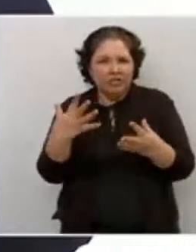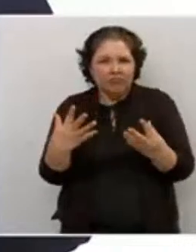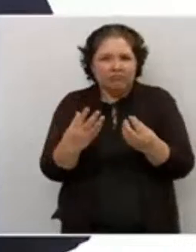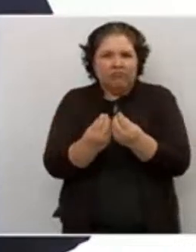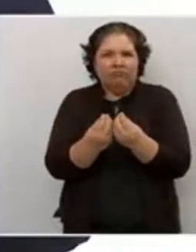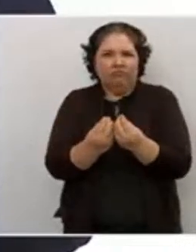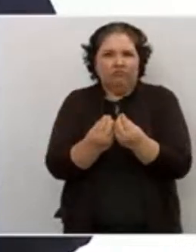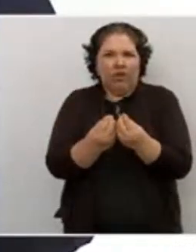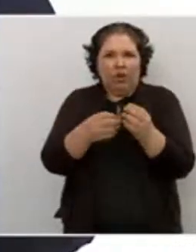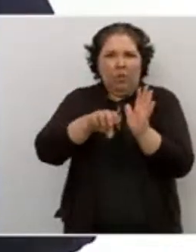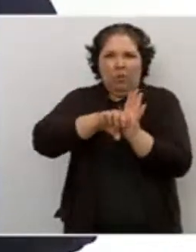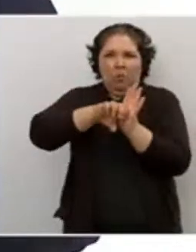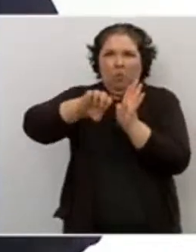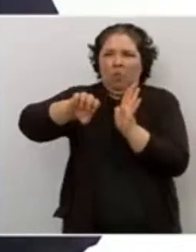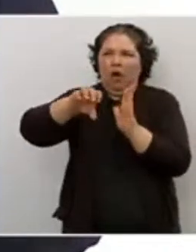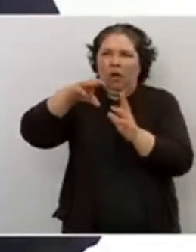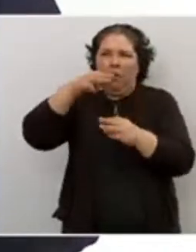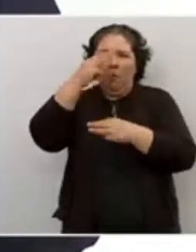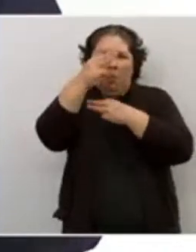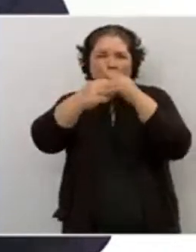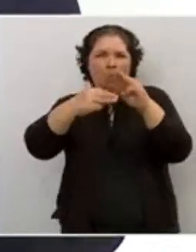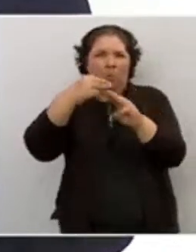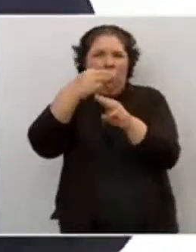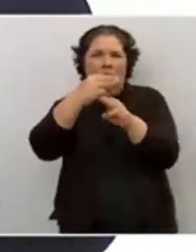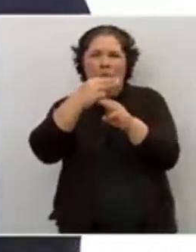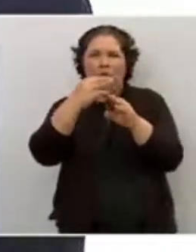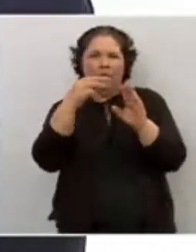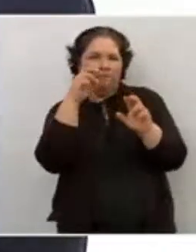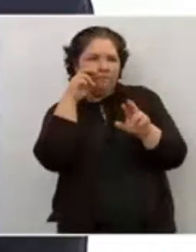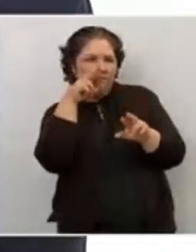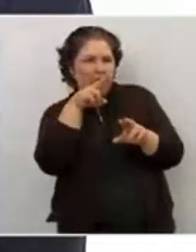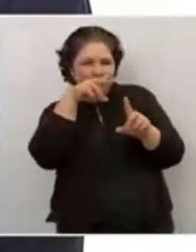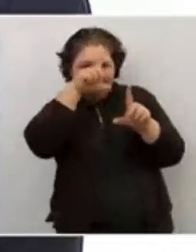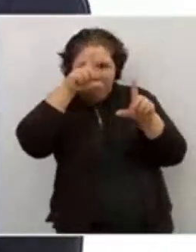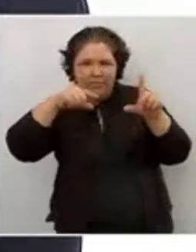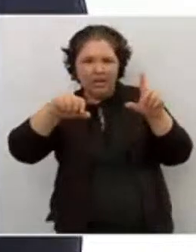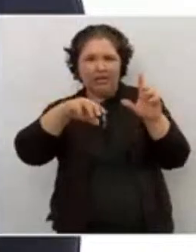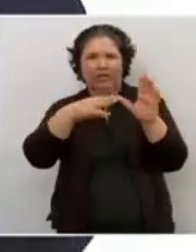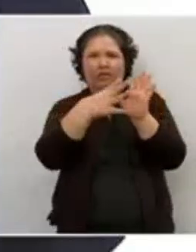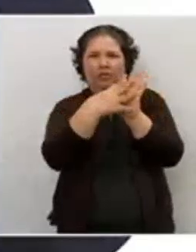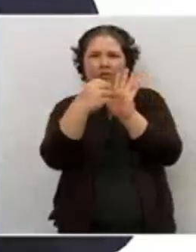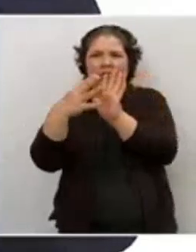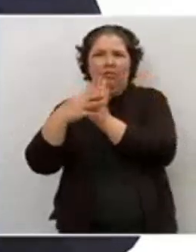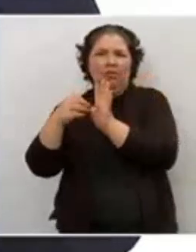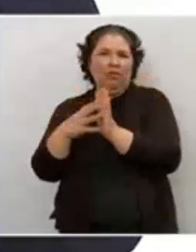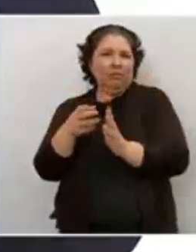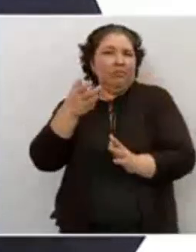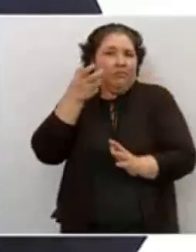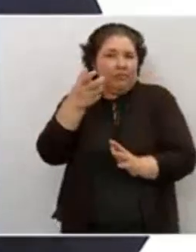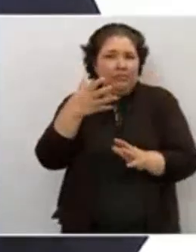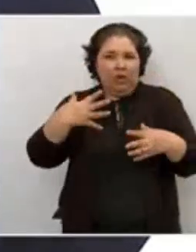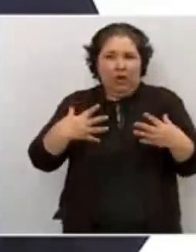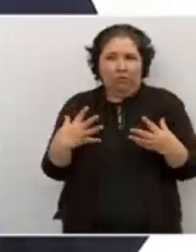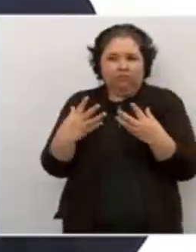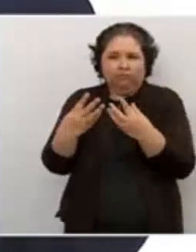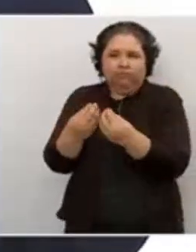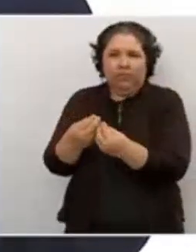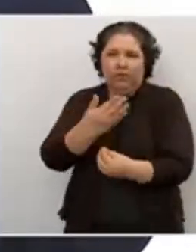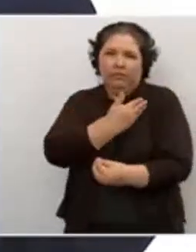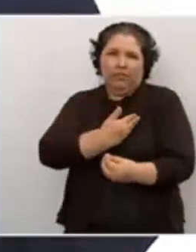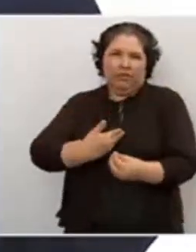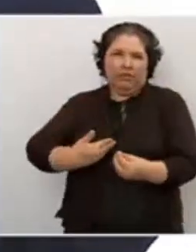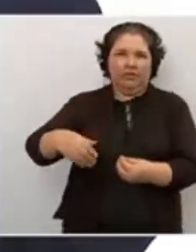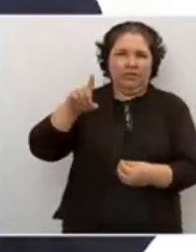interno y en el mundo entero. Y ahí estamos y estaremos con usted, estimada